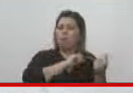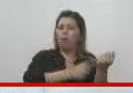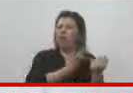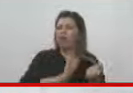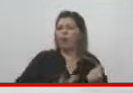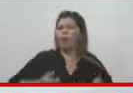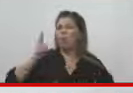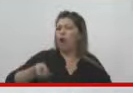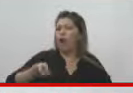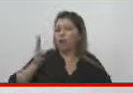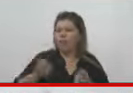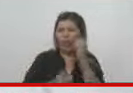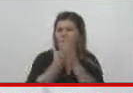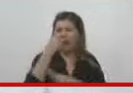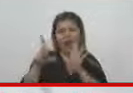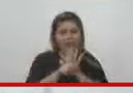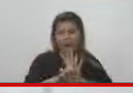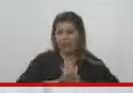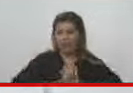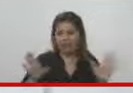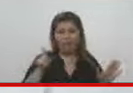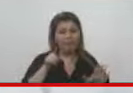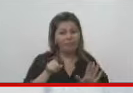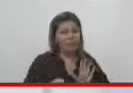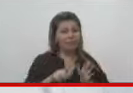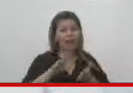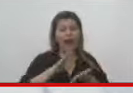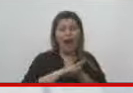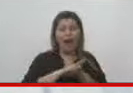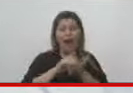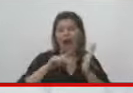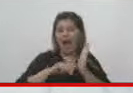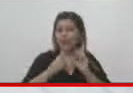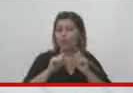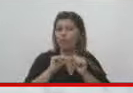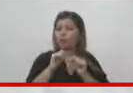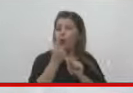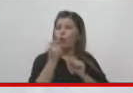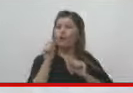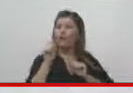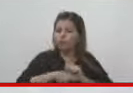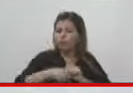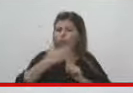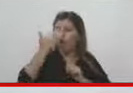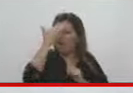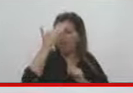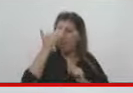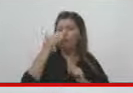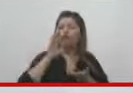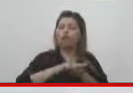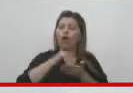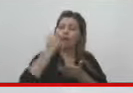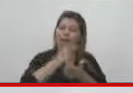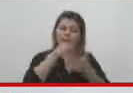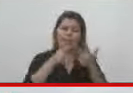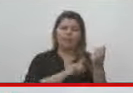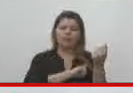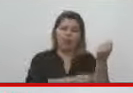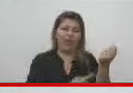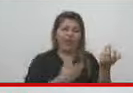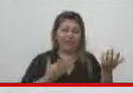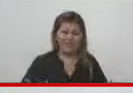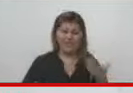al Poder Ejecutivo legislar. Es la base del artículo 1 de la Constitución Nacional de la división de poderes. Pero